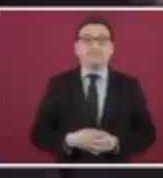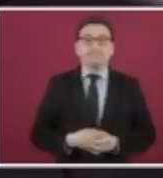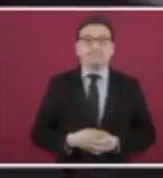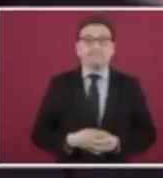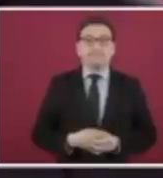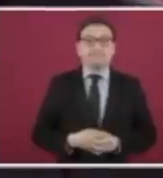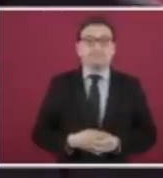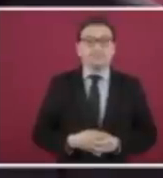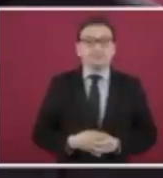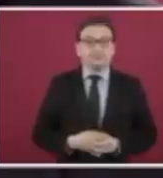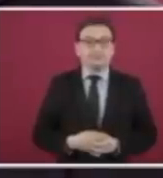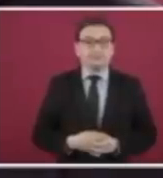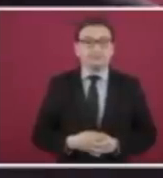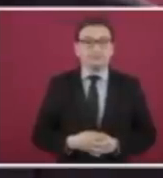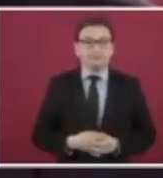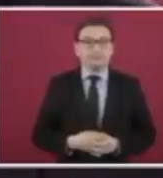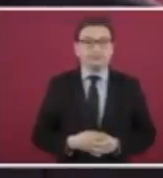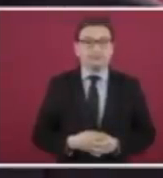ahora nos ayuda mucho.